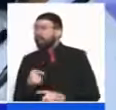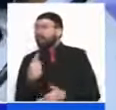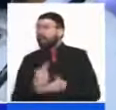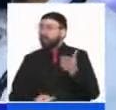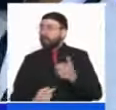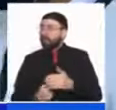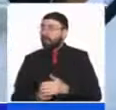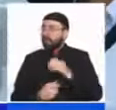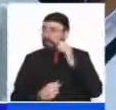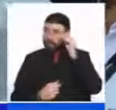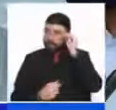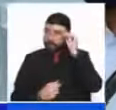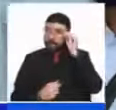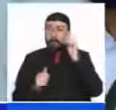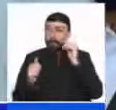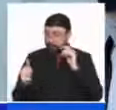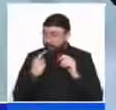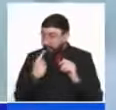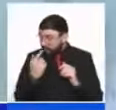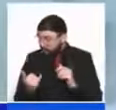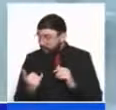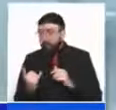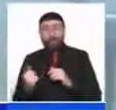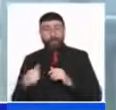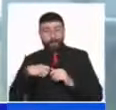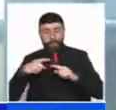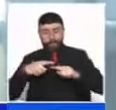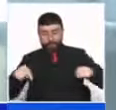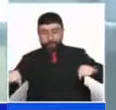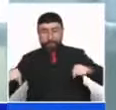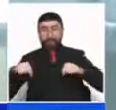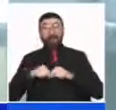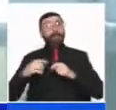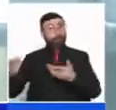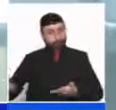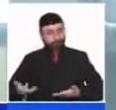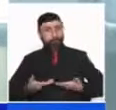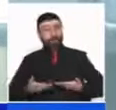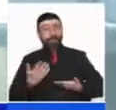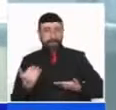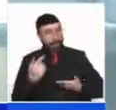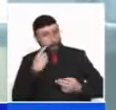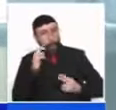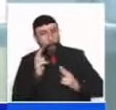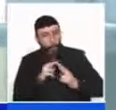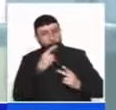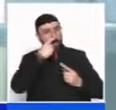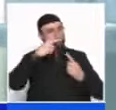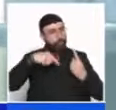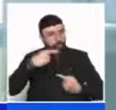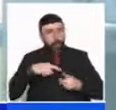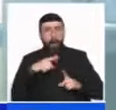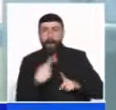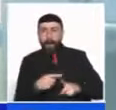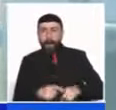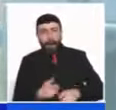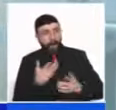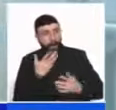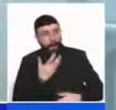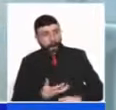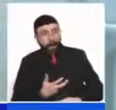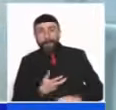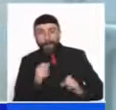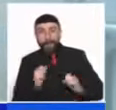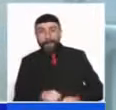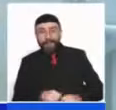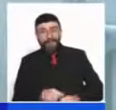Bueno, como tú bien dices, acá tenemos el stand, que lo estamos esperando por supuesto a que pasen por el stand, donde van a poder ver